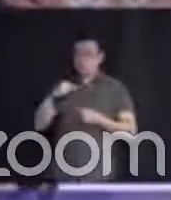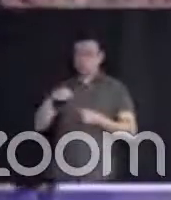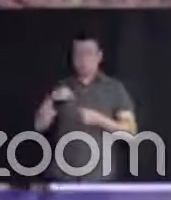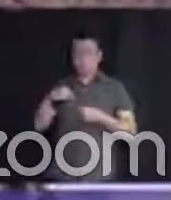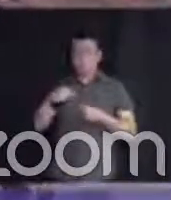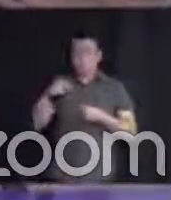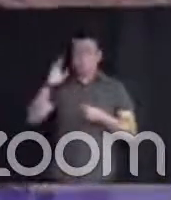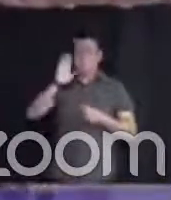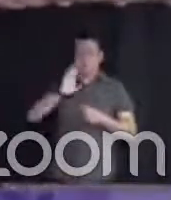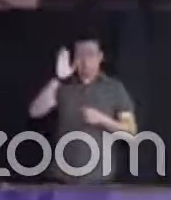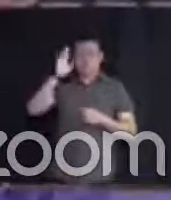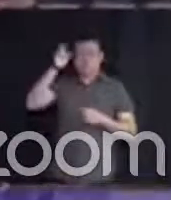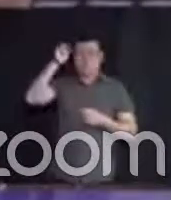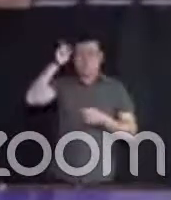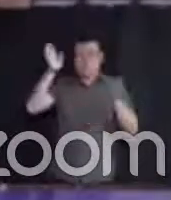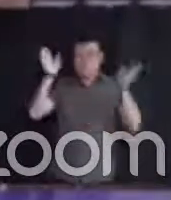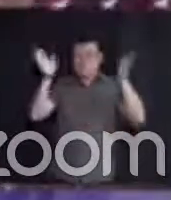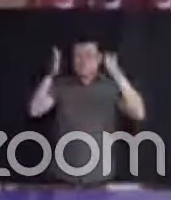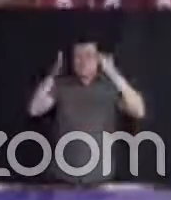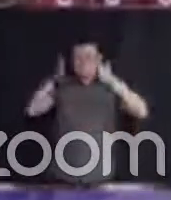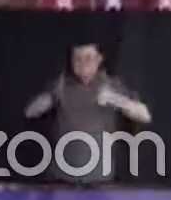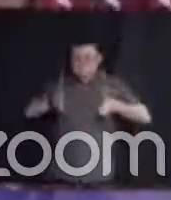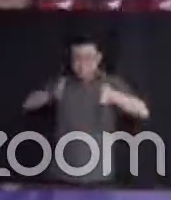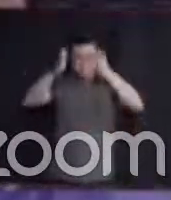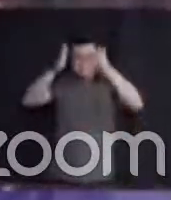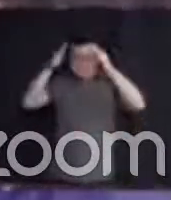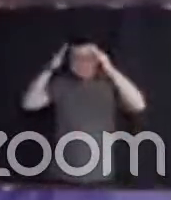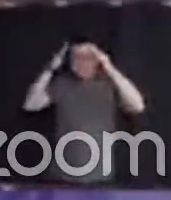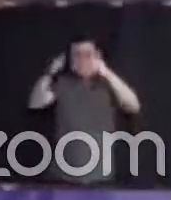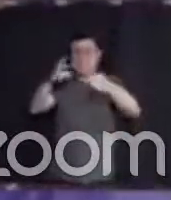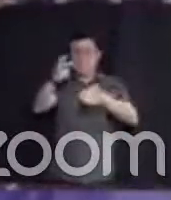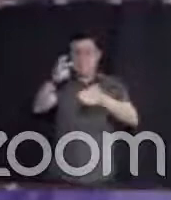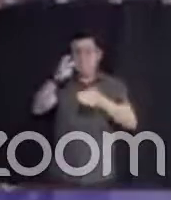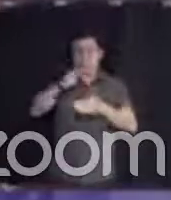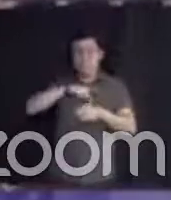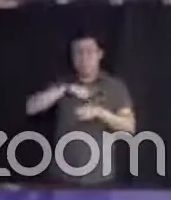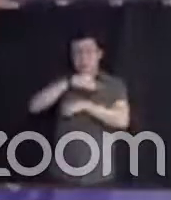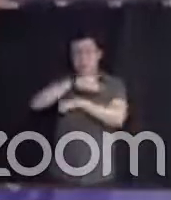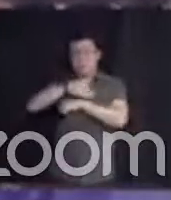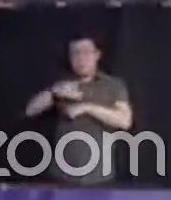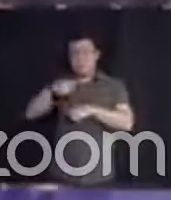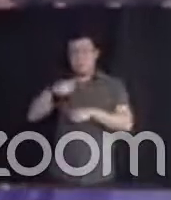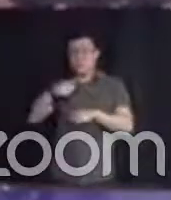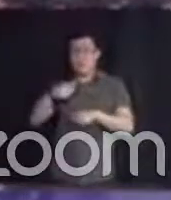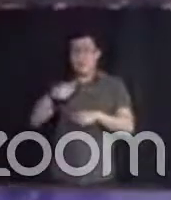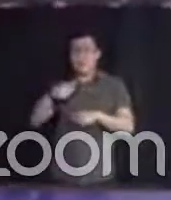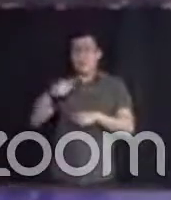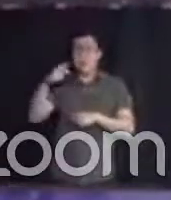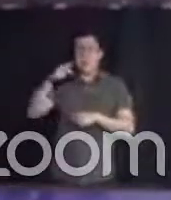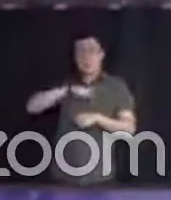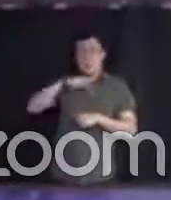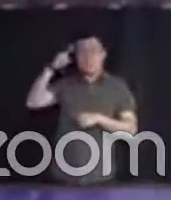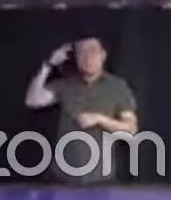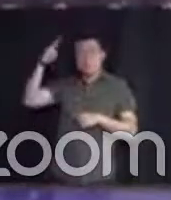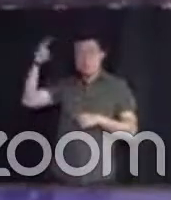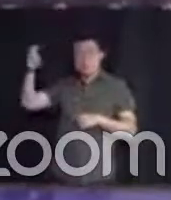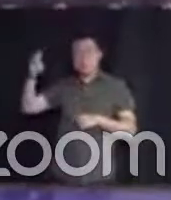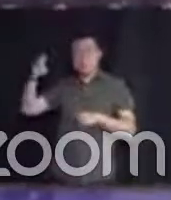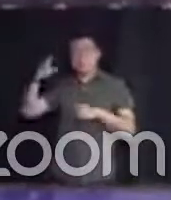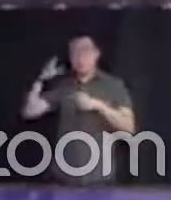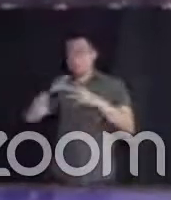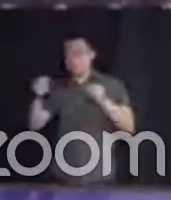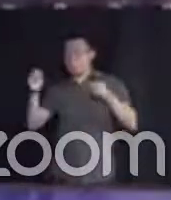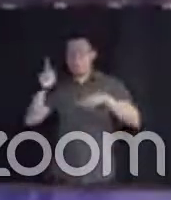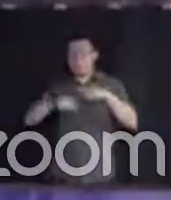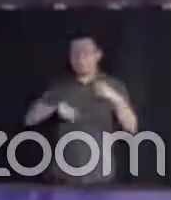bien claro que aún la misma familia no nos iba a quitar esos sueños, porque que sabíamos los dos que era lo